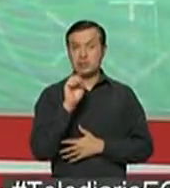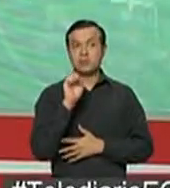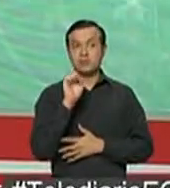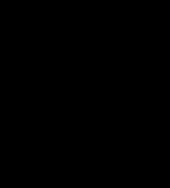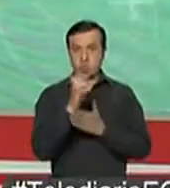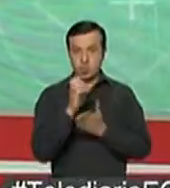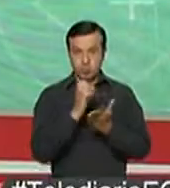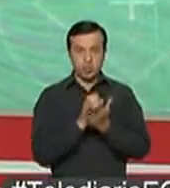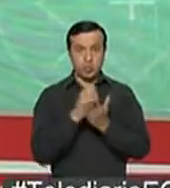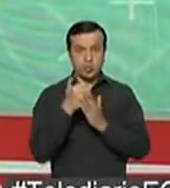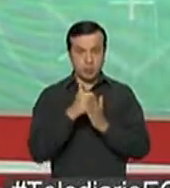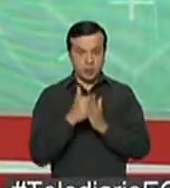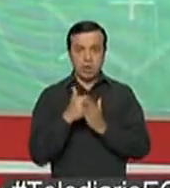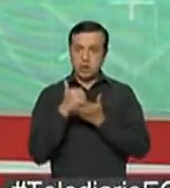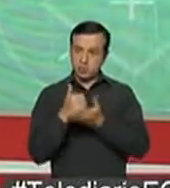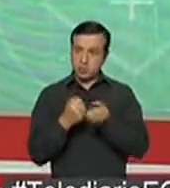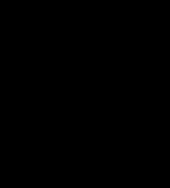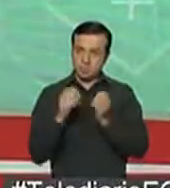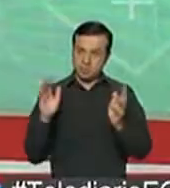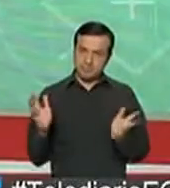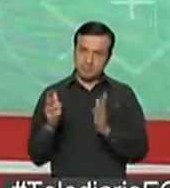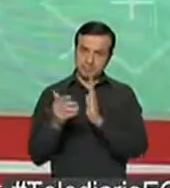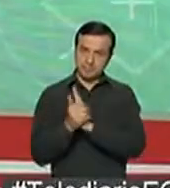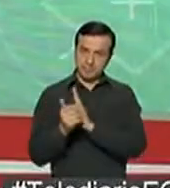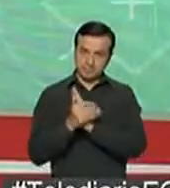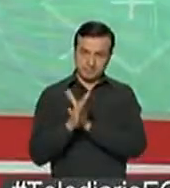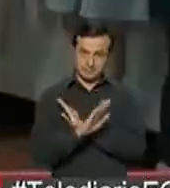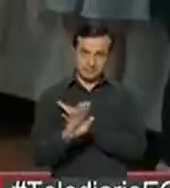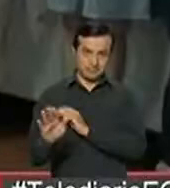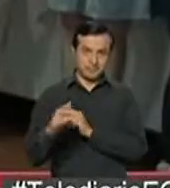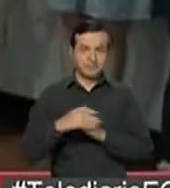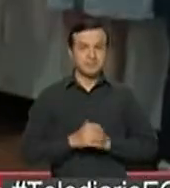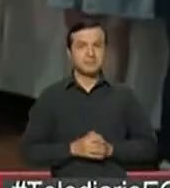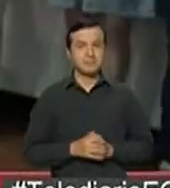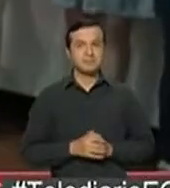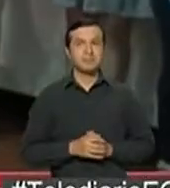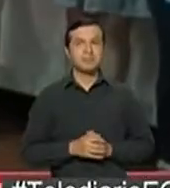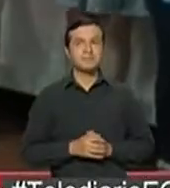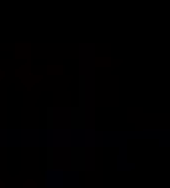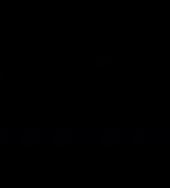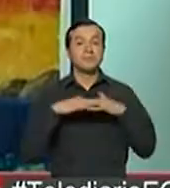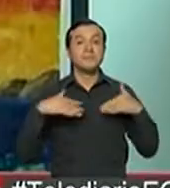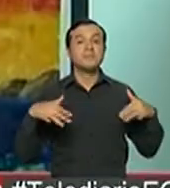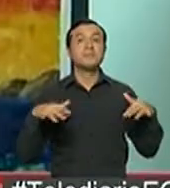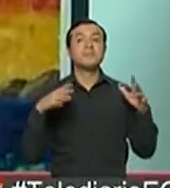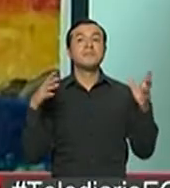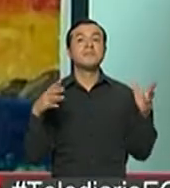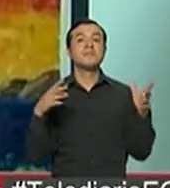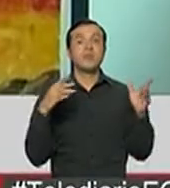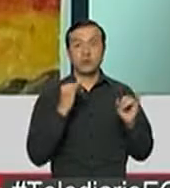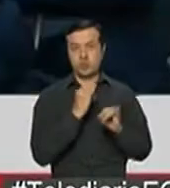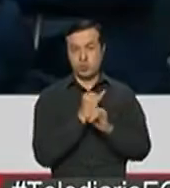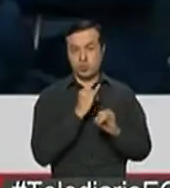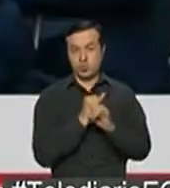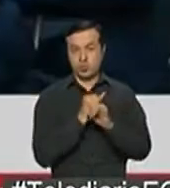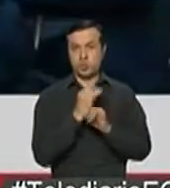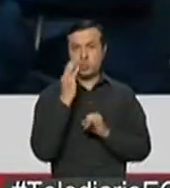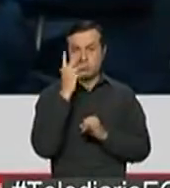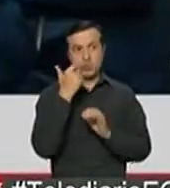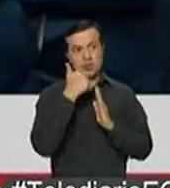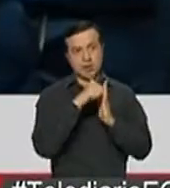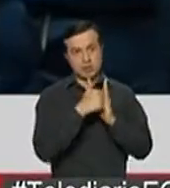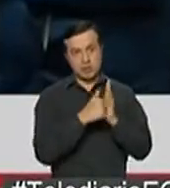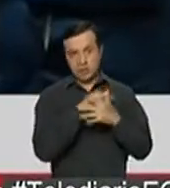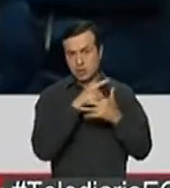futuros talentos es uno de los objetivos. La Academia de Bellas Artes Marco Martínez, en coordinación con la